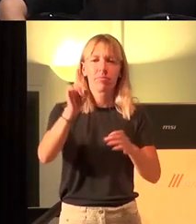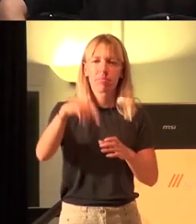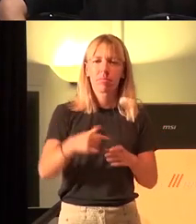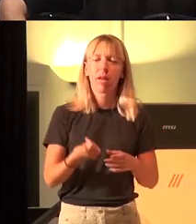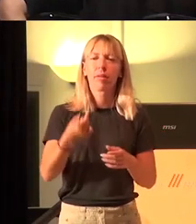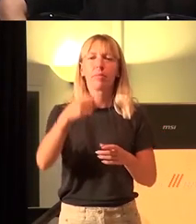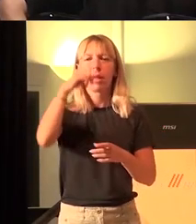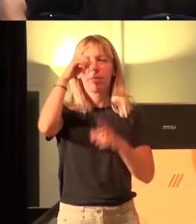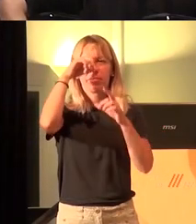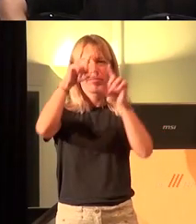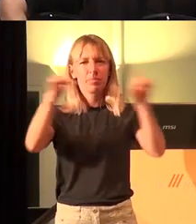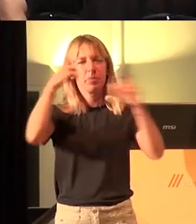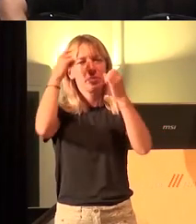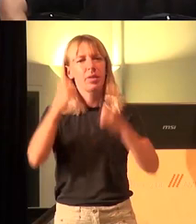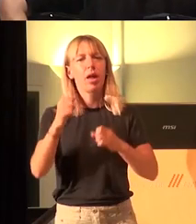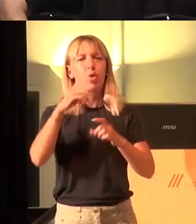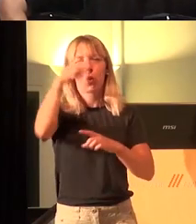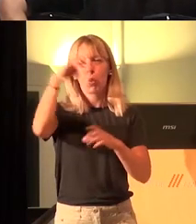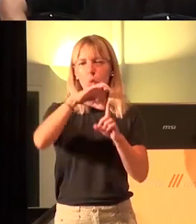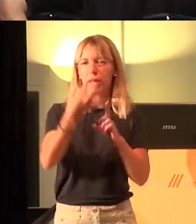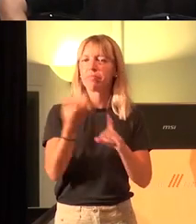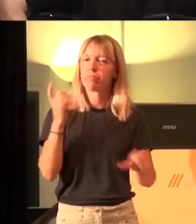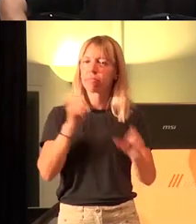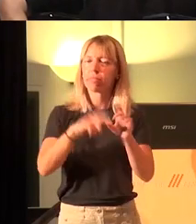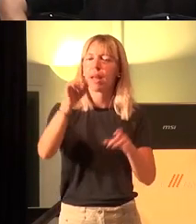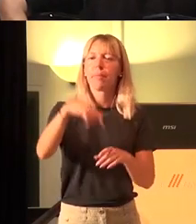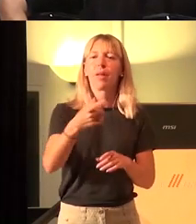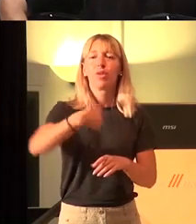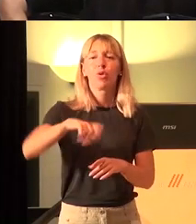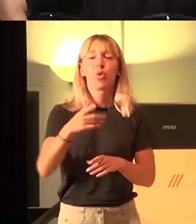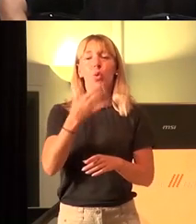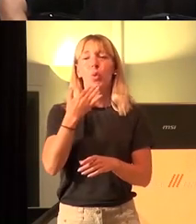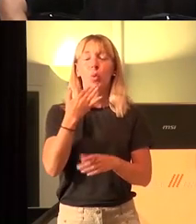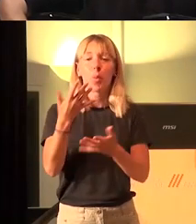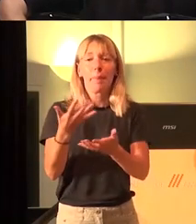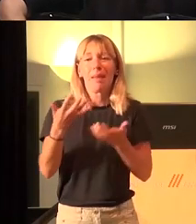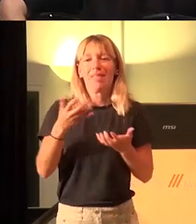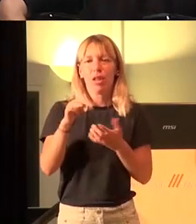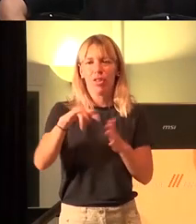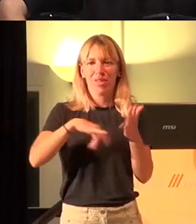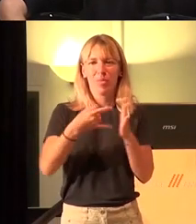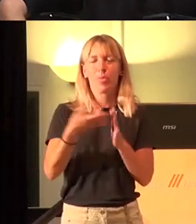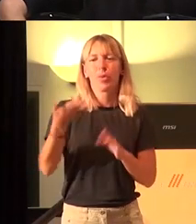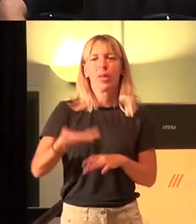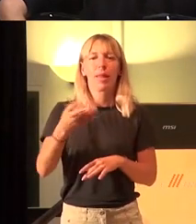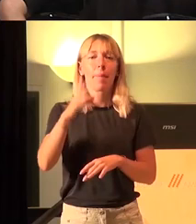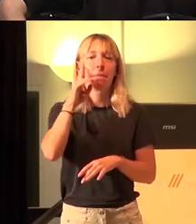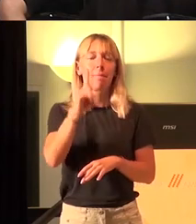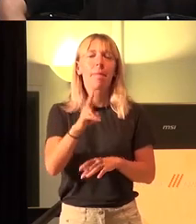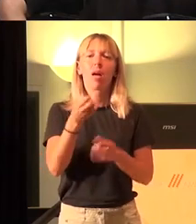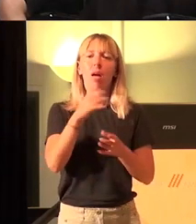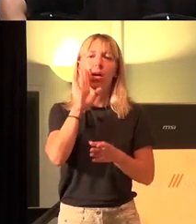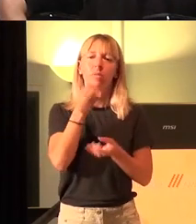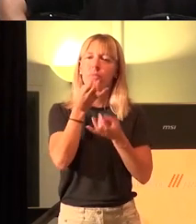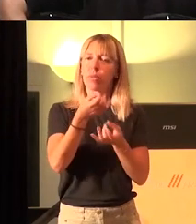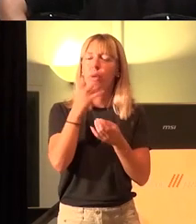y entidades culturales que se sumen, ¿no? Para nosotros como beneficiarios del proyecto es muy importante ver lo que comentaba antes,